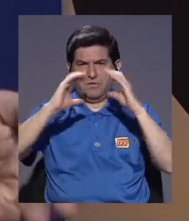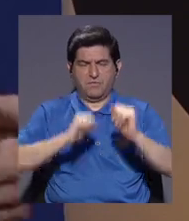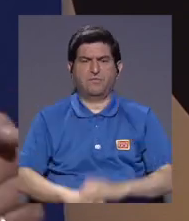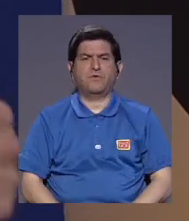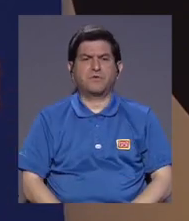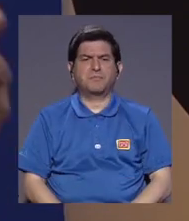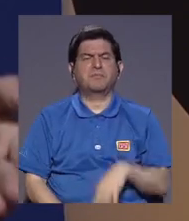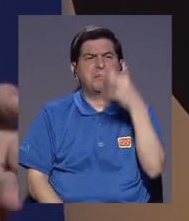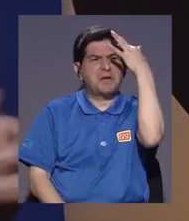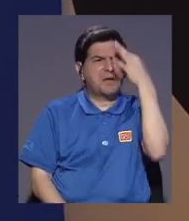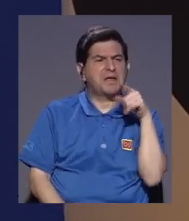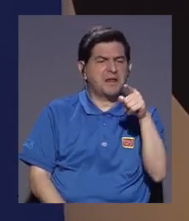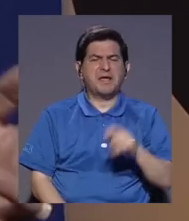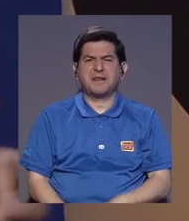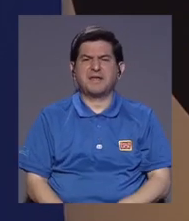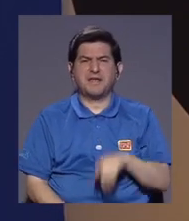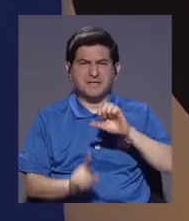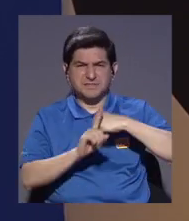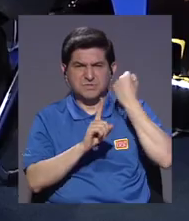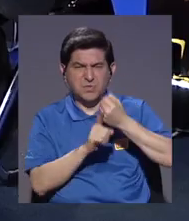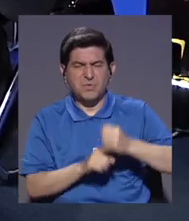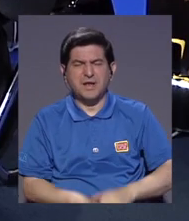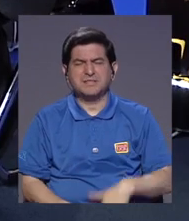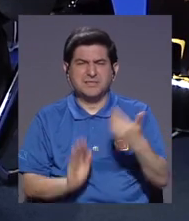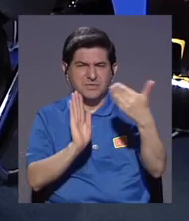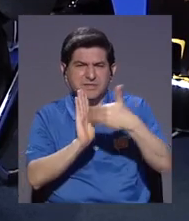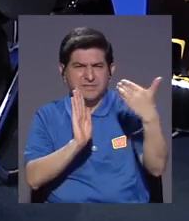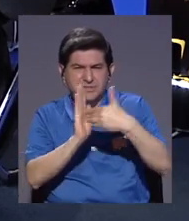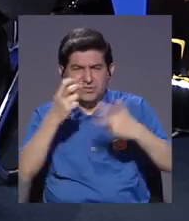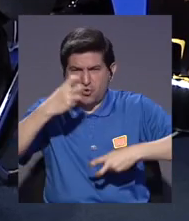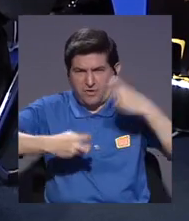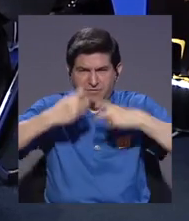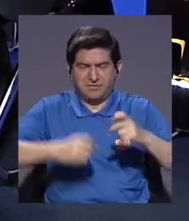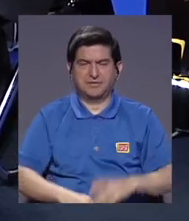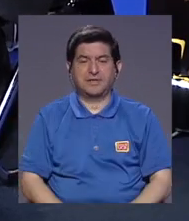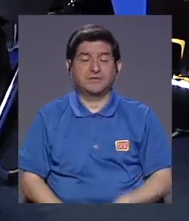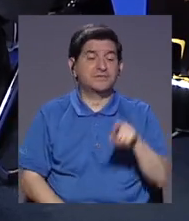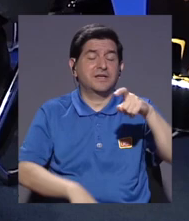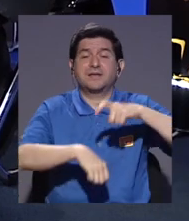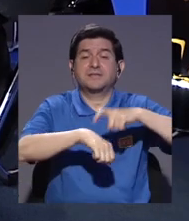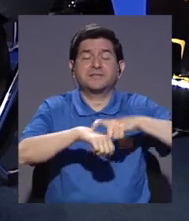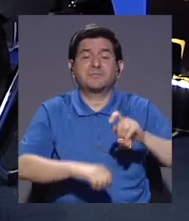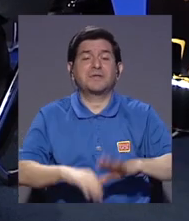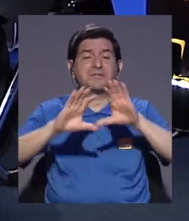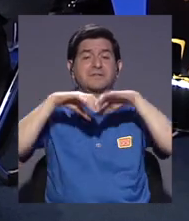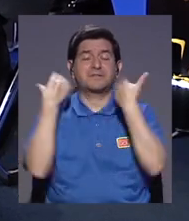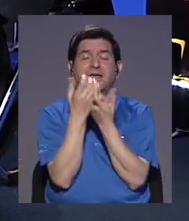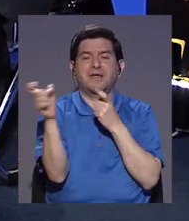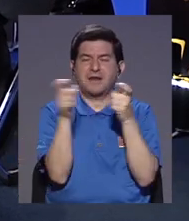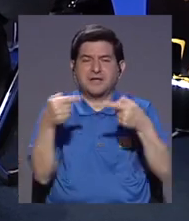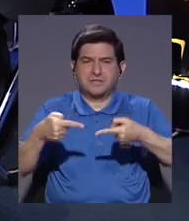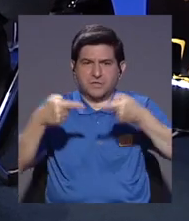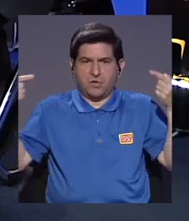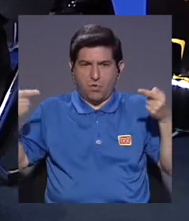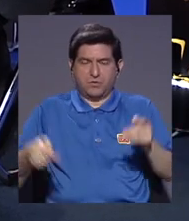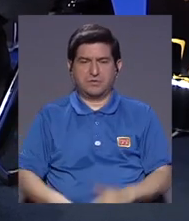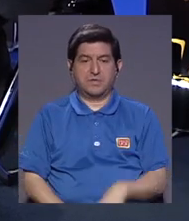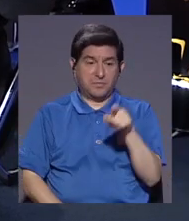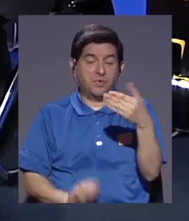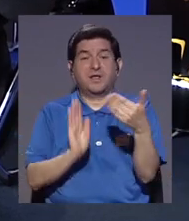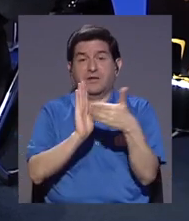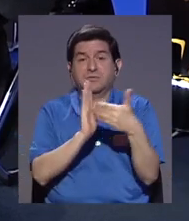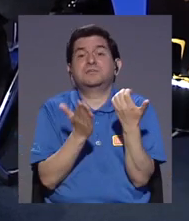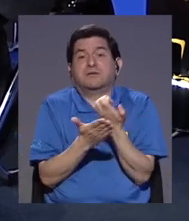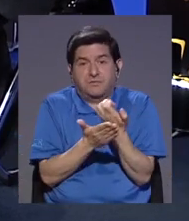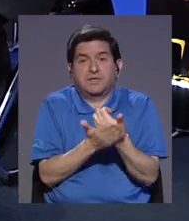comunicación apostaban por esa depresión claro pero vea qué interesante en aquel momento esas clases dominantes se opusieron porque les